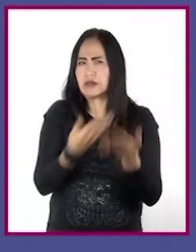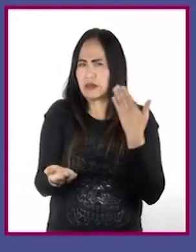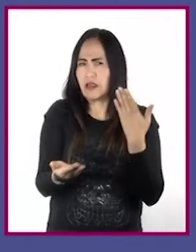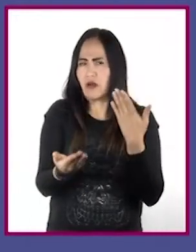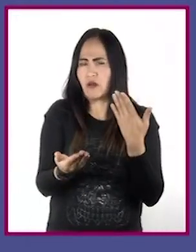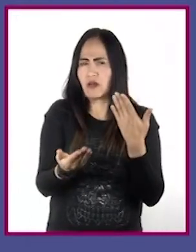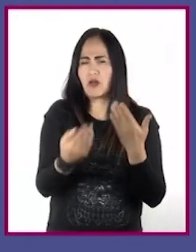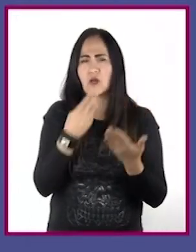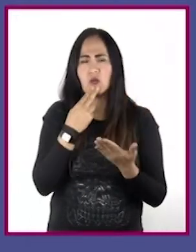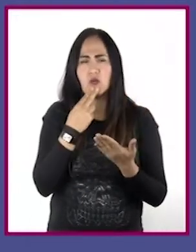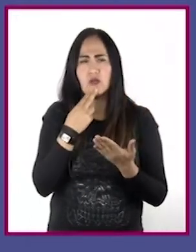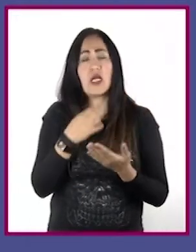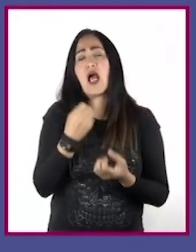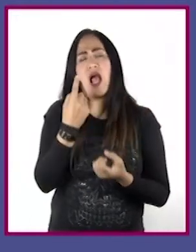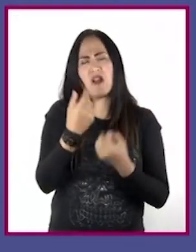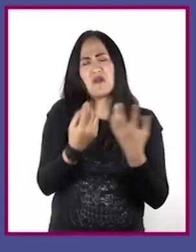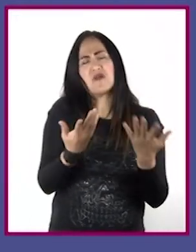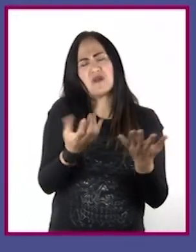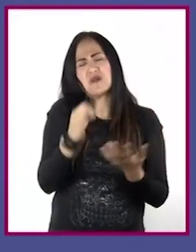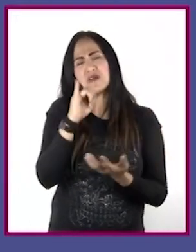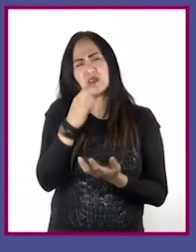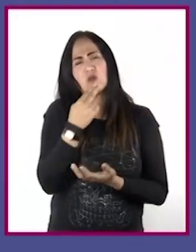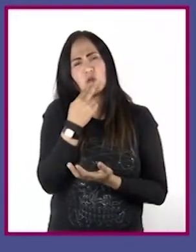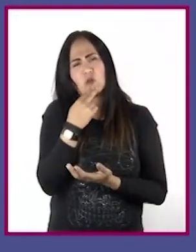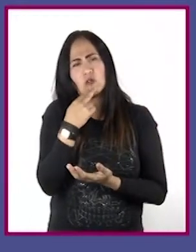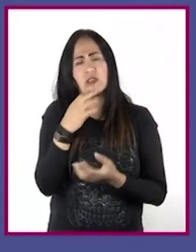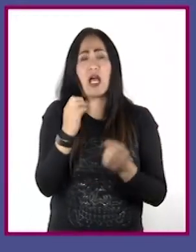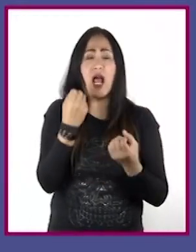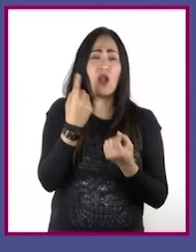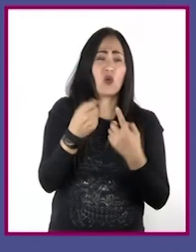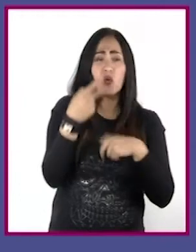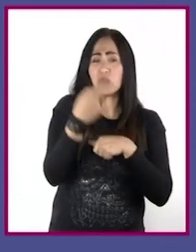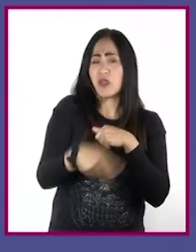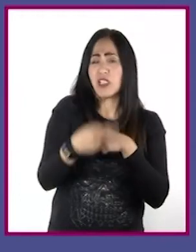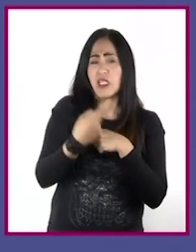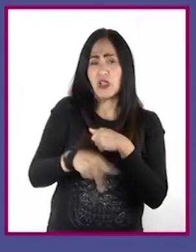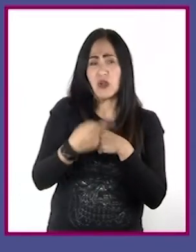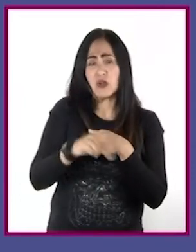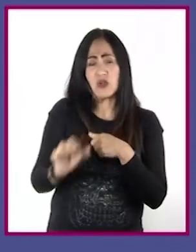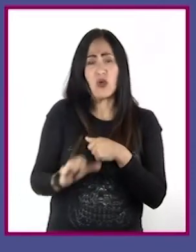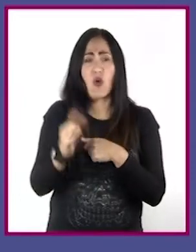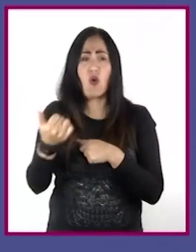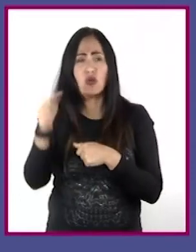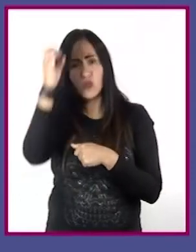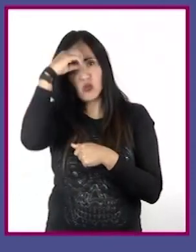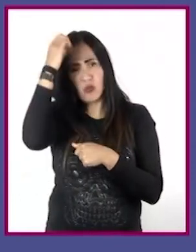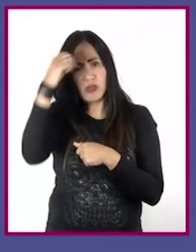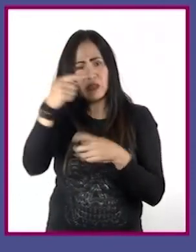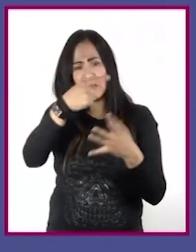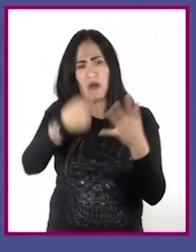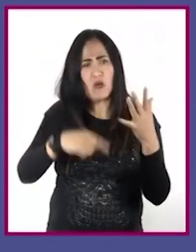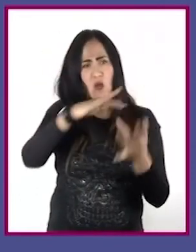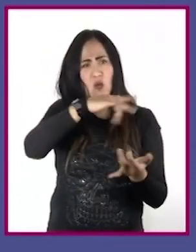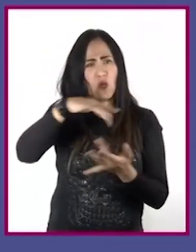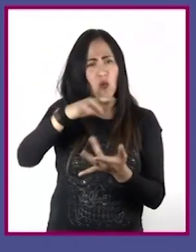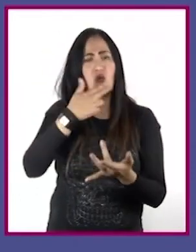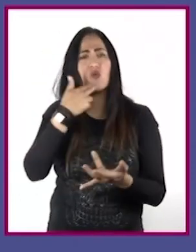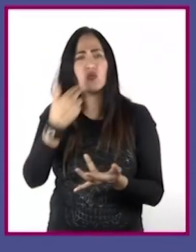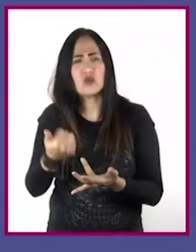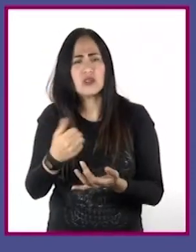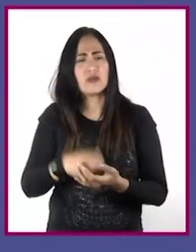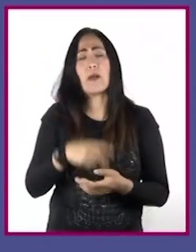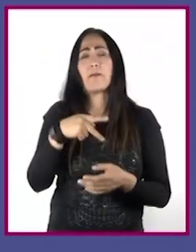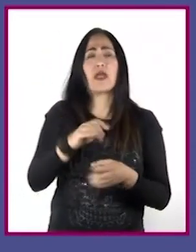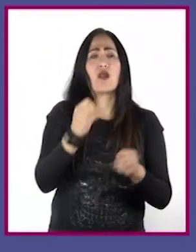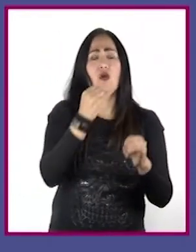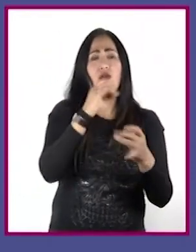las consideran prescindibles, peligrosas y hasta inútiles. Lo cierto es que desde que aparecen en Internet, el